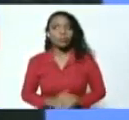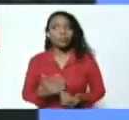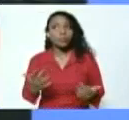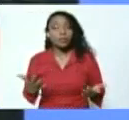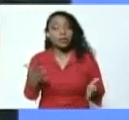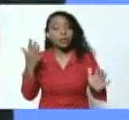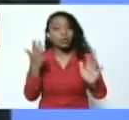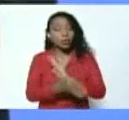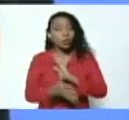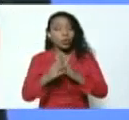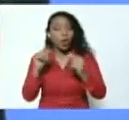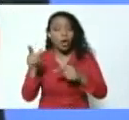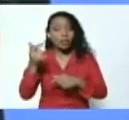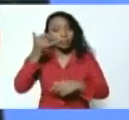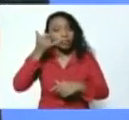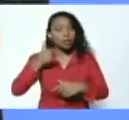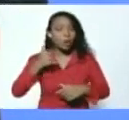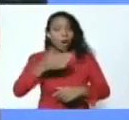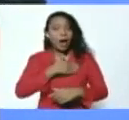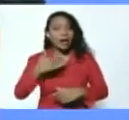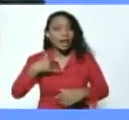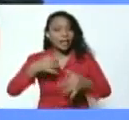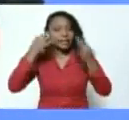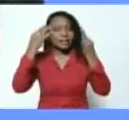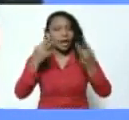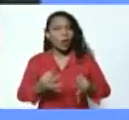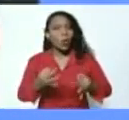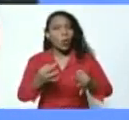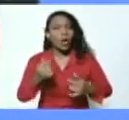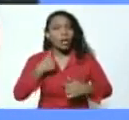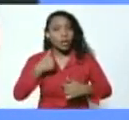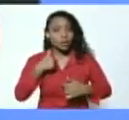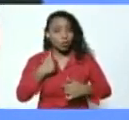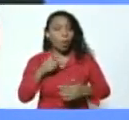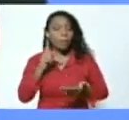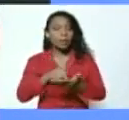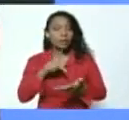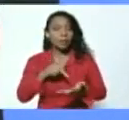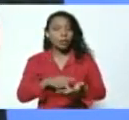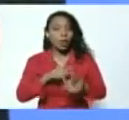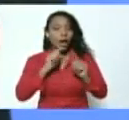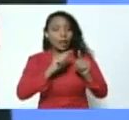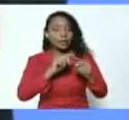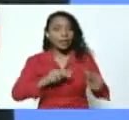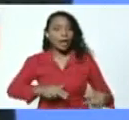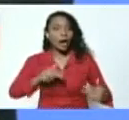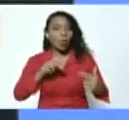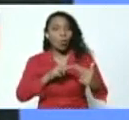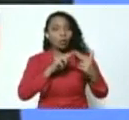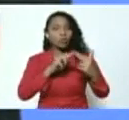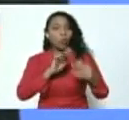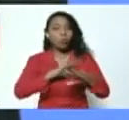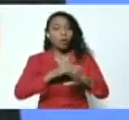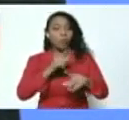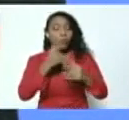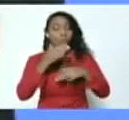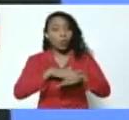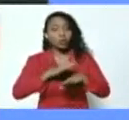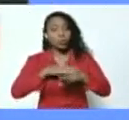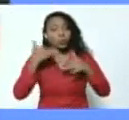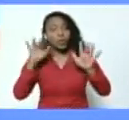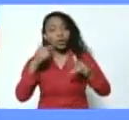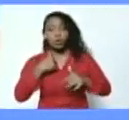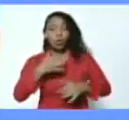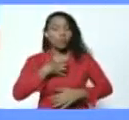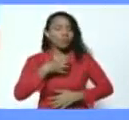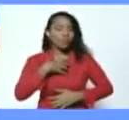Y sobre todo él me llamó porque quería estar seguro que yo iba a participar en ese encuentro. Porque por supuesto yo no pude